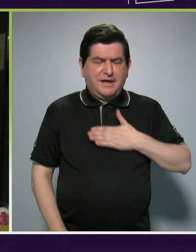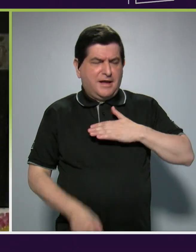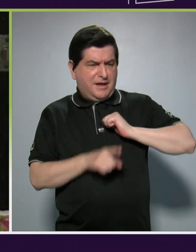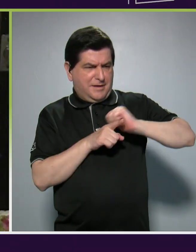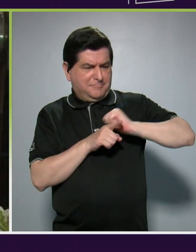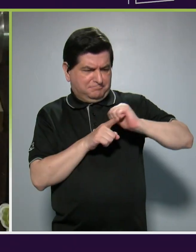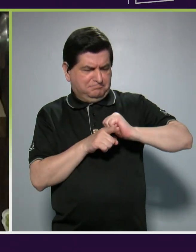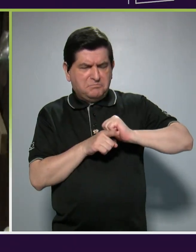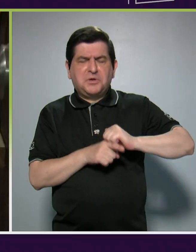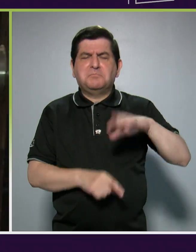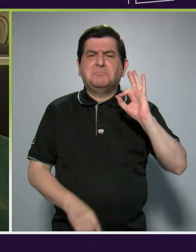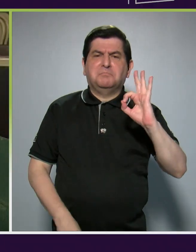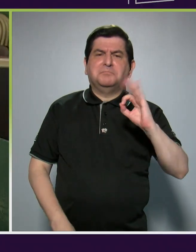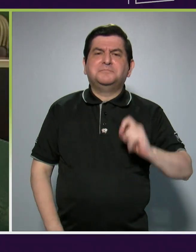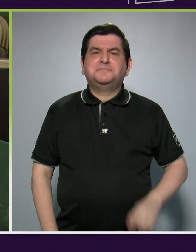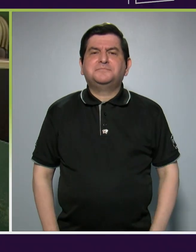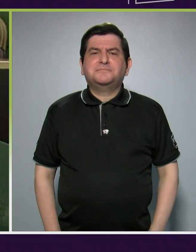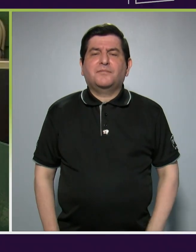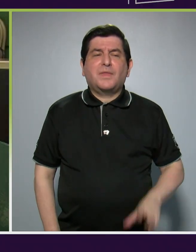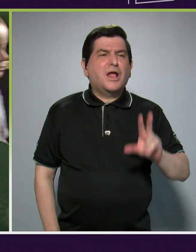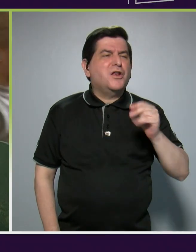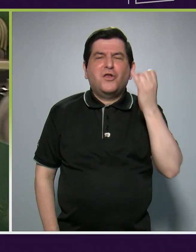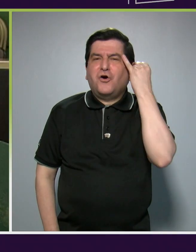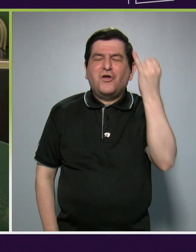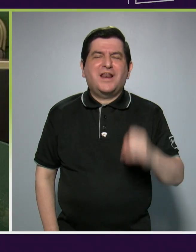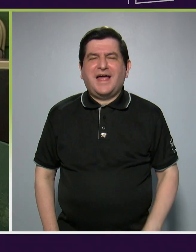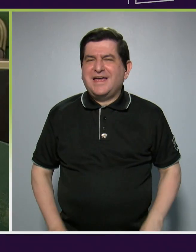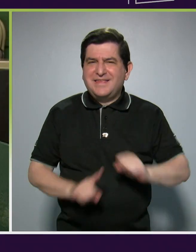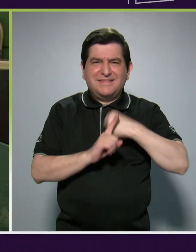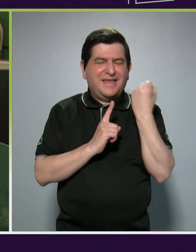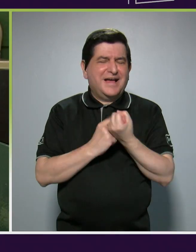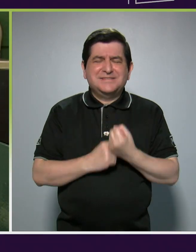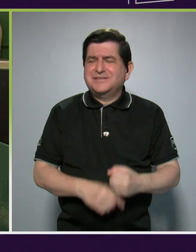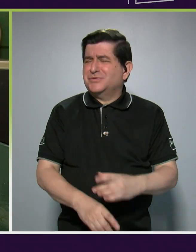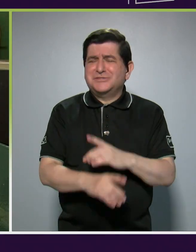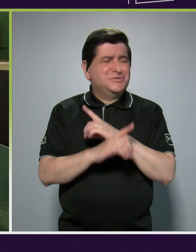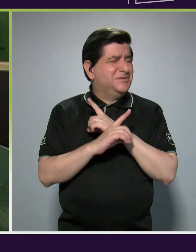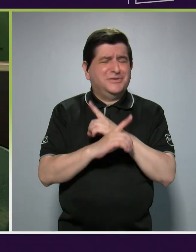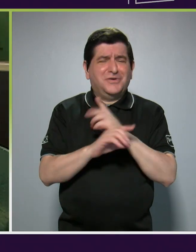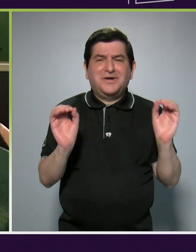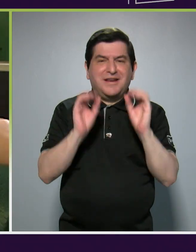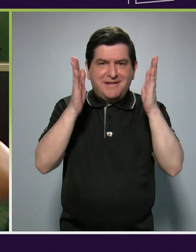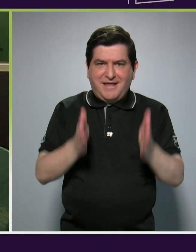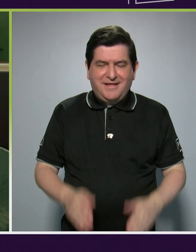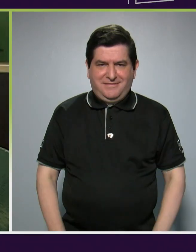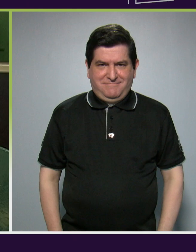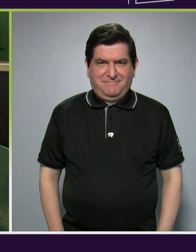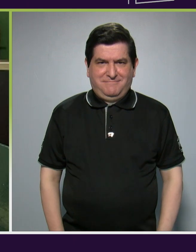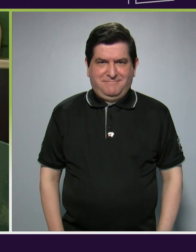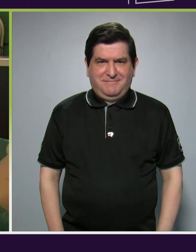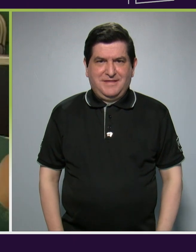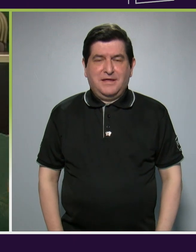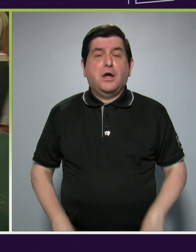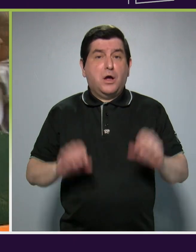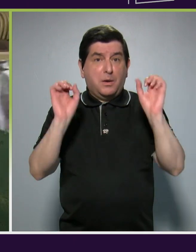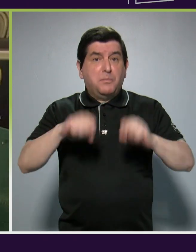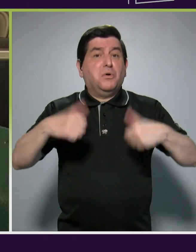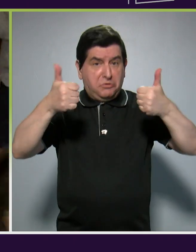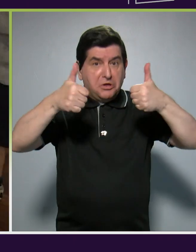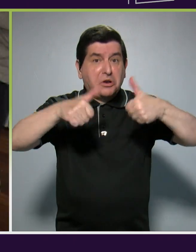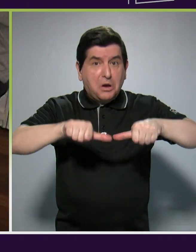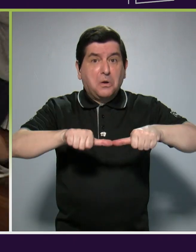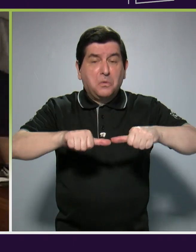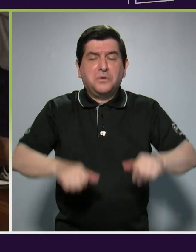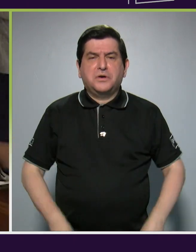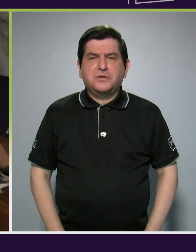capacitando para eso, porque la idea no es poner en un estado de indefensión a nadie, sino que justamente haya acuerdos, ¿verdad?